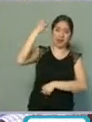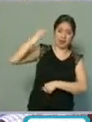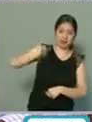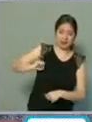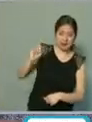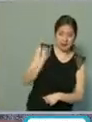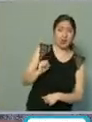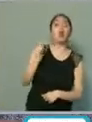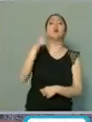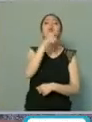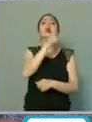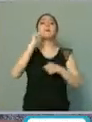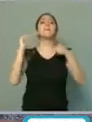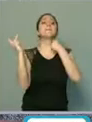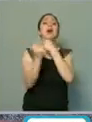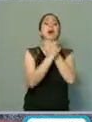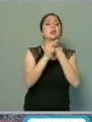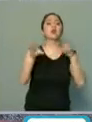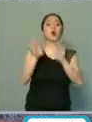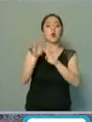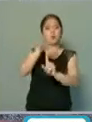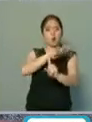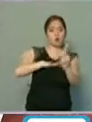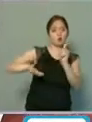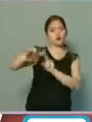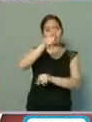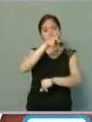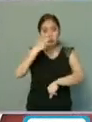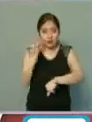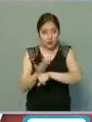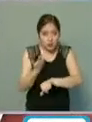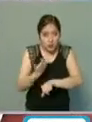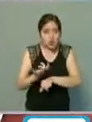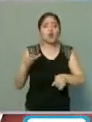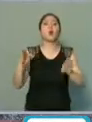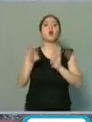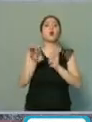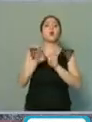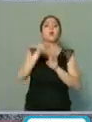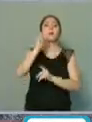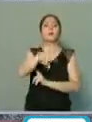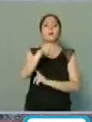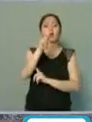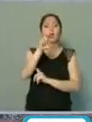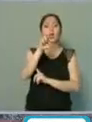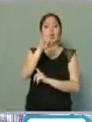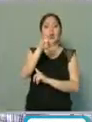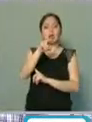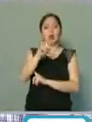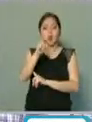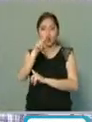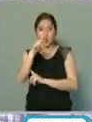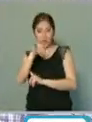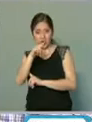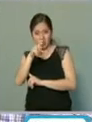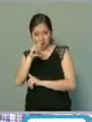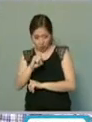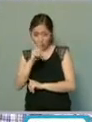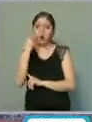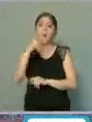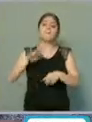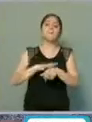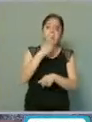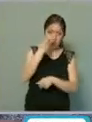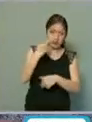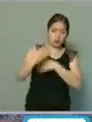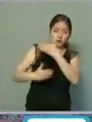que era una colonia de Estados Unidos de Reino Unido. Y que históricamente es por eso que existe